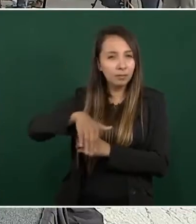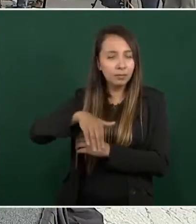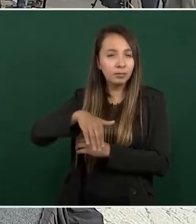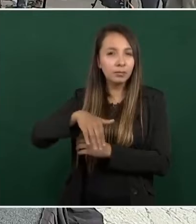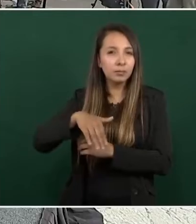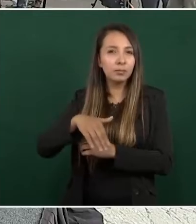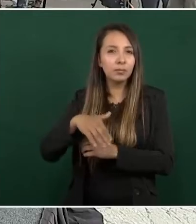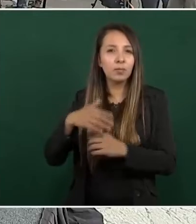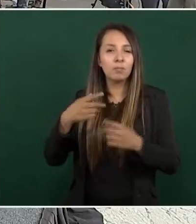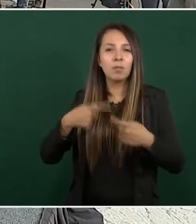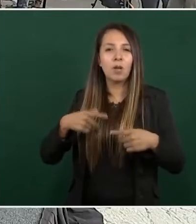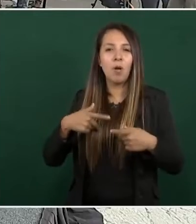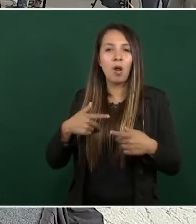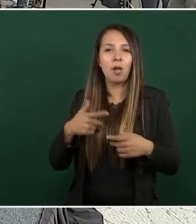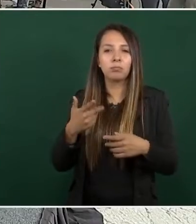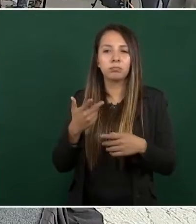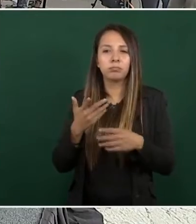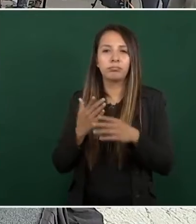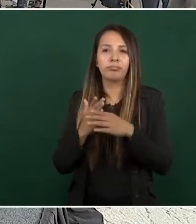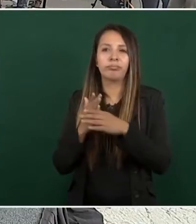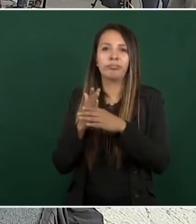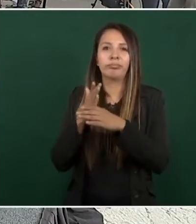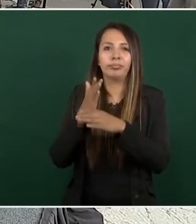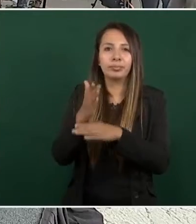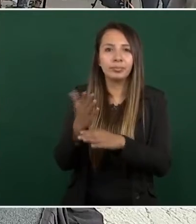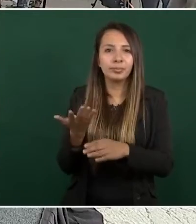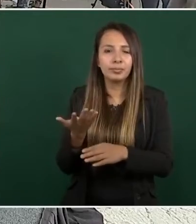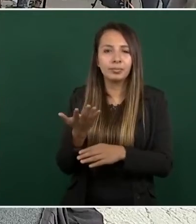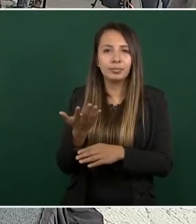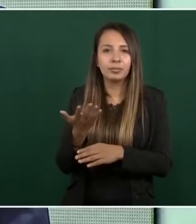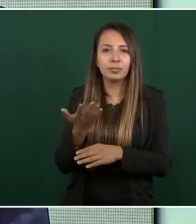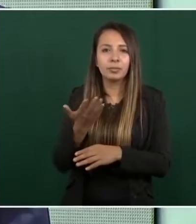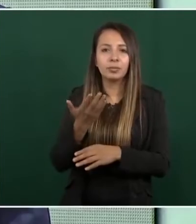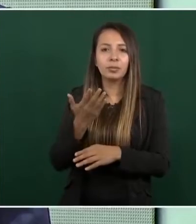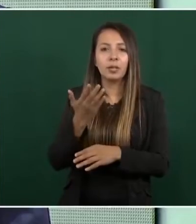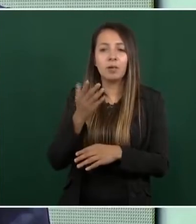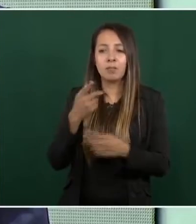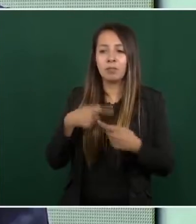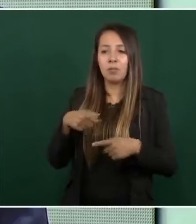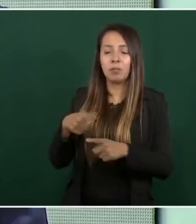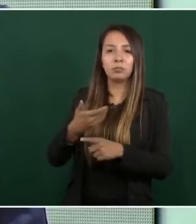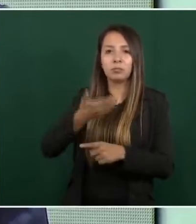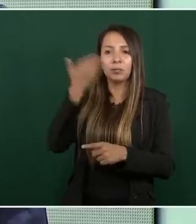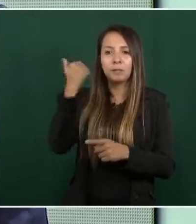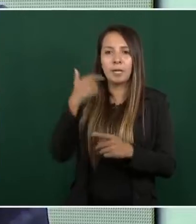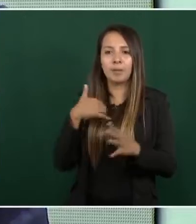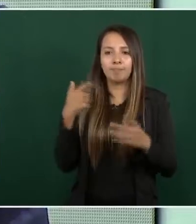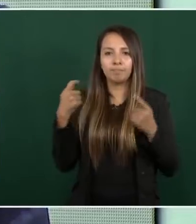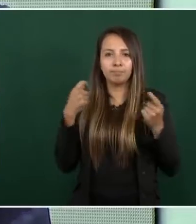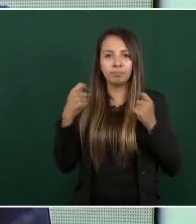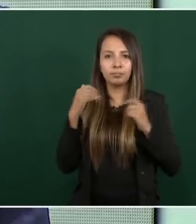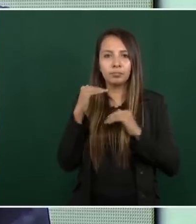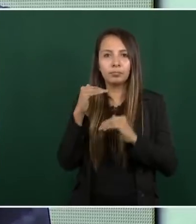se excede, no sabe autolimitarse, se afecta?